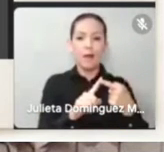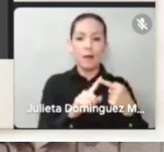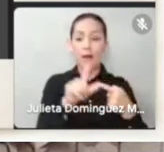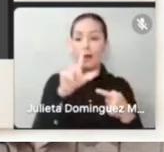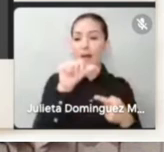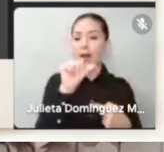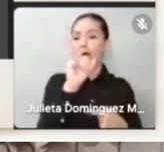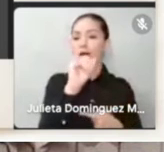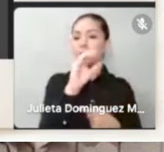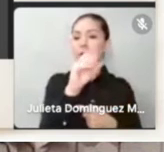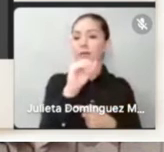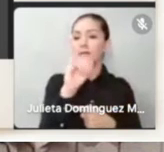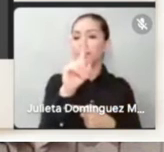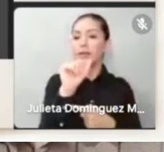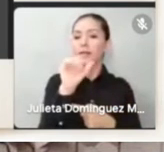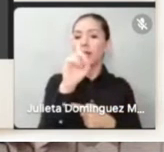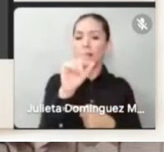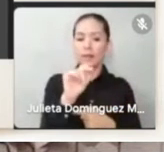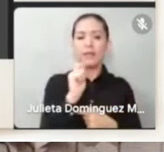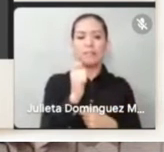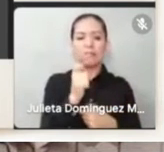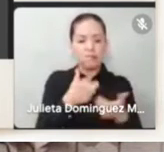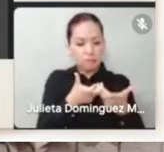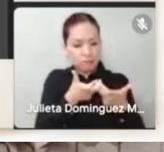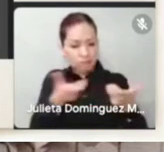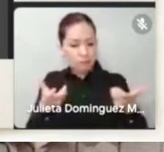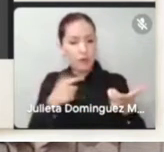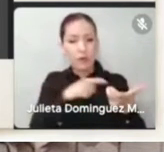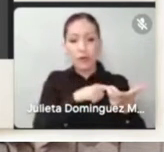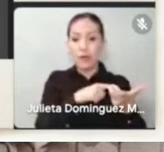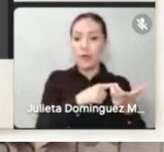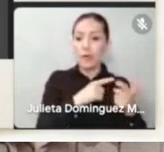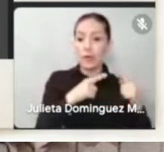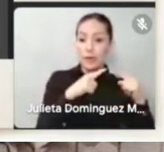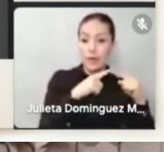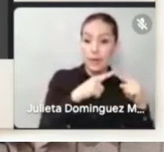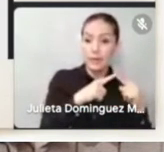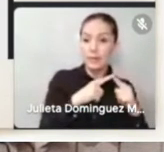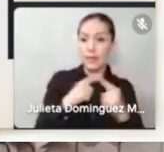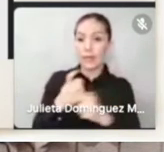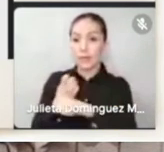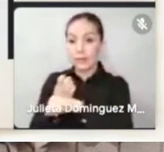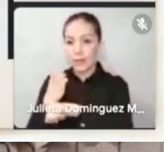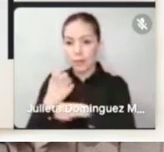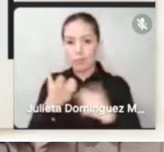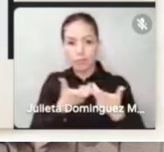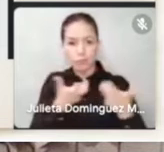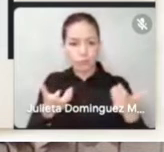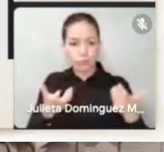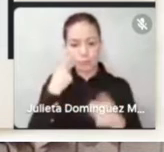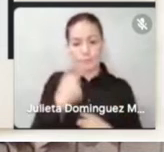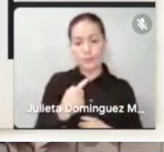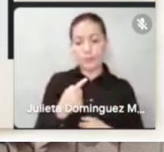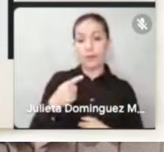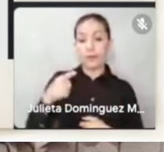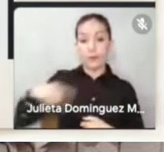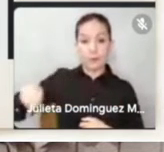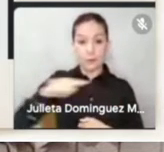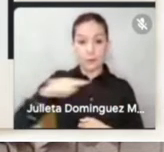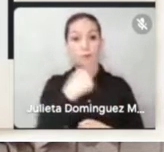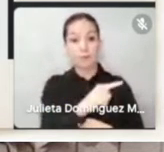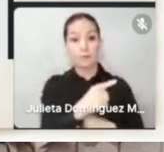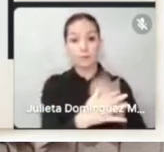laicidad y separación iglesia-estado, y el caso en concreto. El partido actor sostiene que en la elección